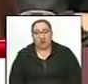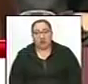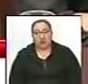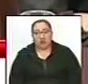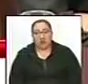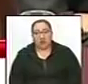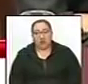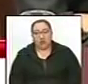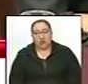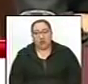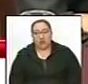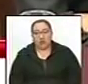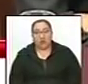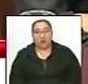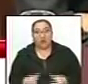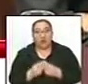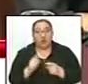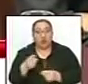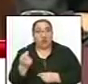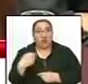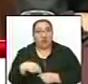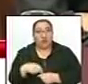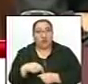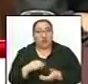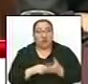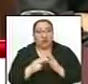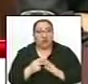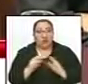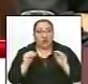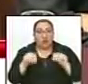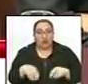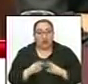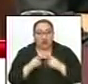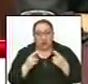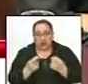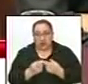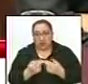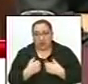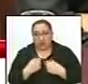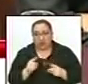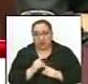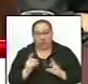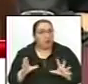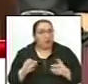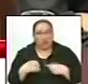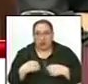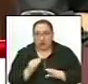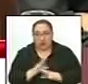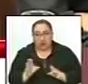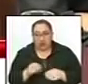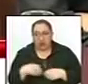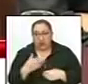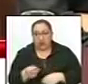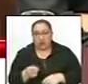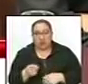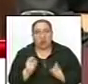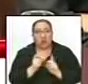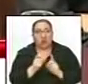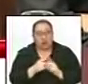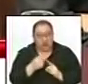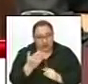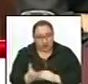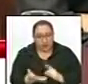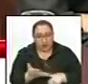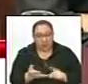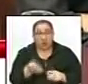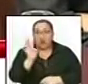Congresista Arce, si usted ha venido con una estrategia de frustrar la sesión, yo no se lo voy a permitir. Le hemos dado el uso de la palabra, le